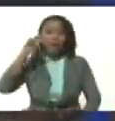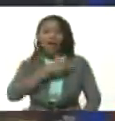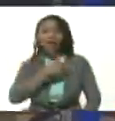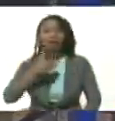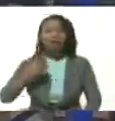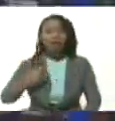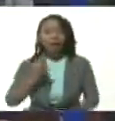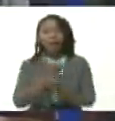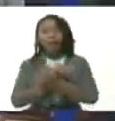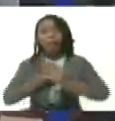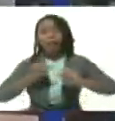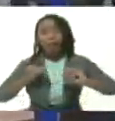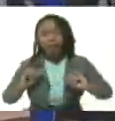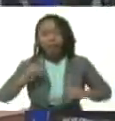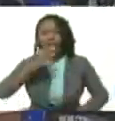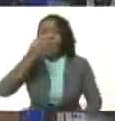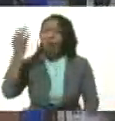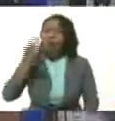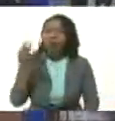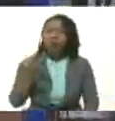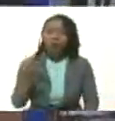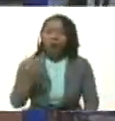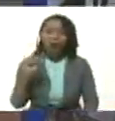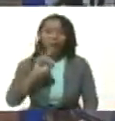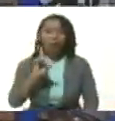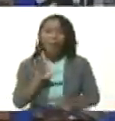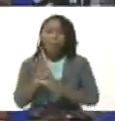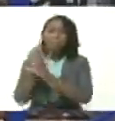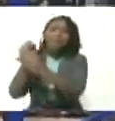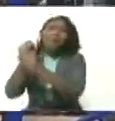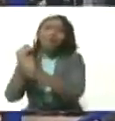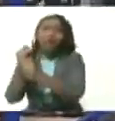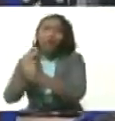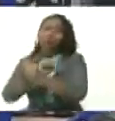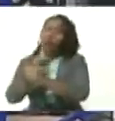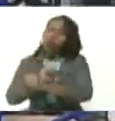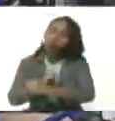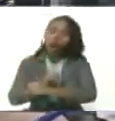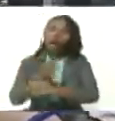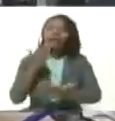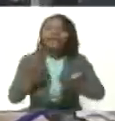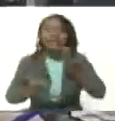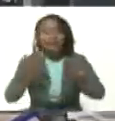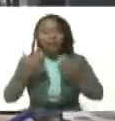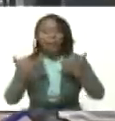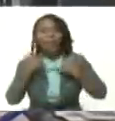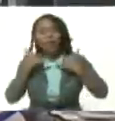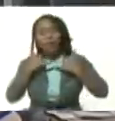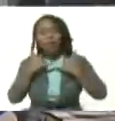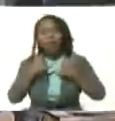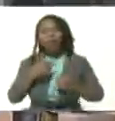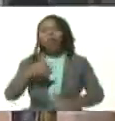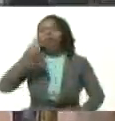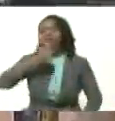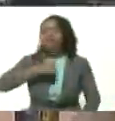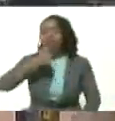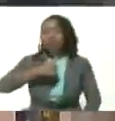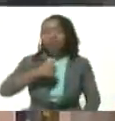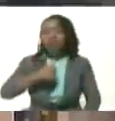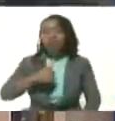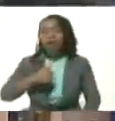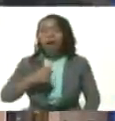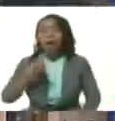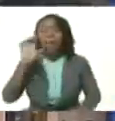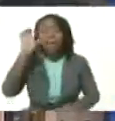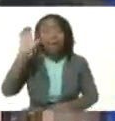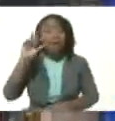su independencia verdadera, a no depender de nada, a su estabilidad sostenida, es un país